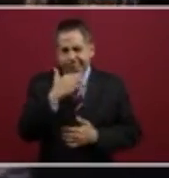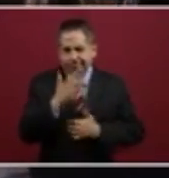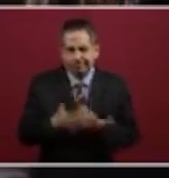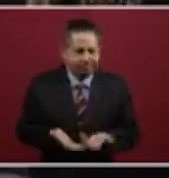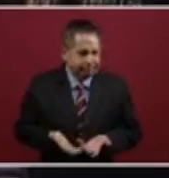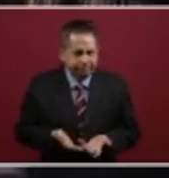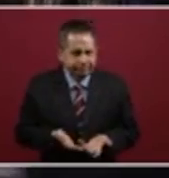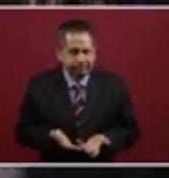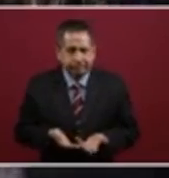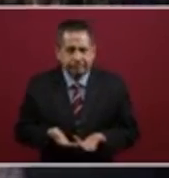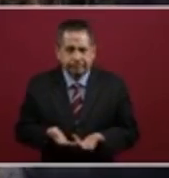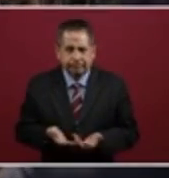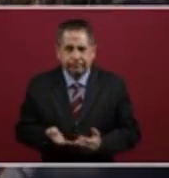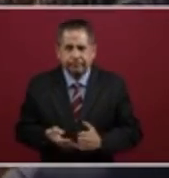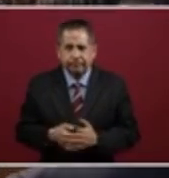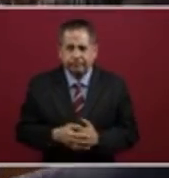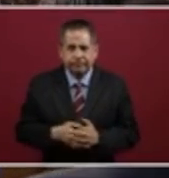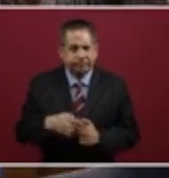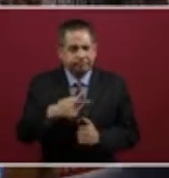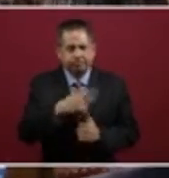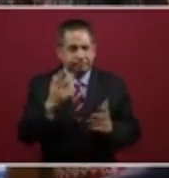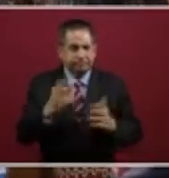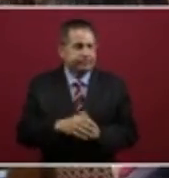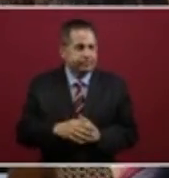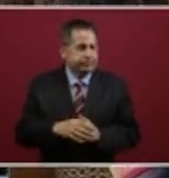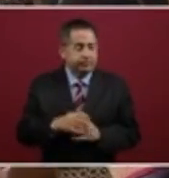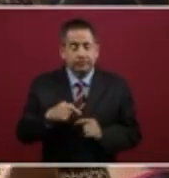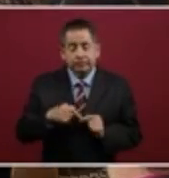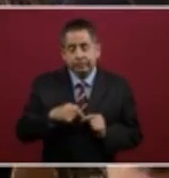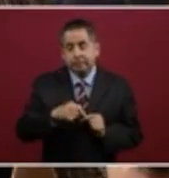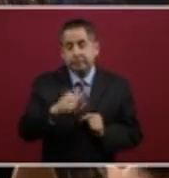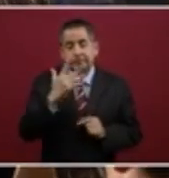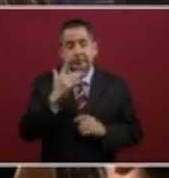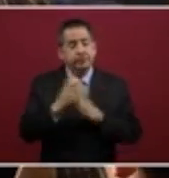Imagínense que pasen 50 años